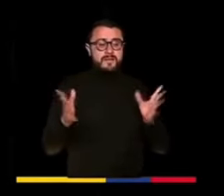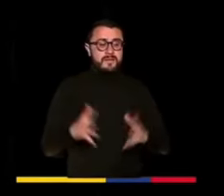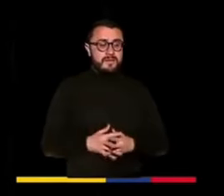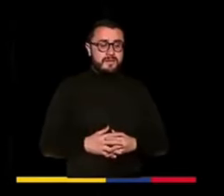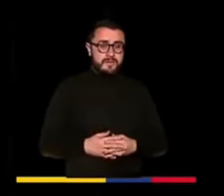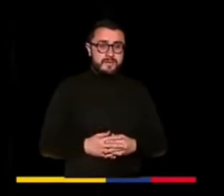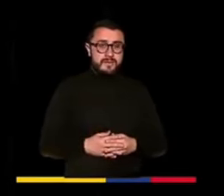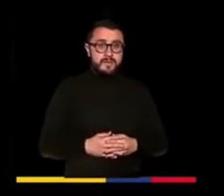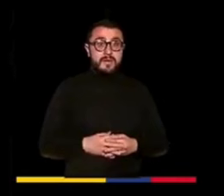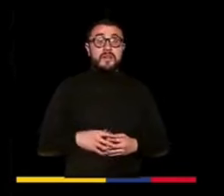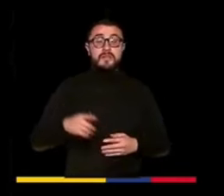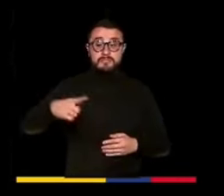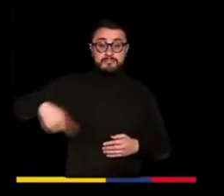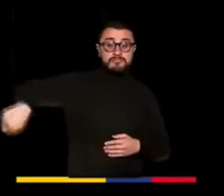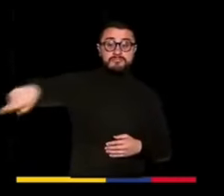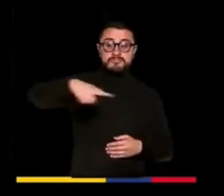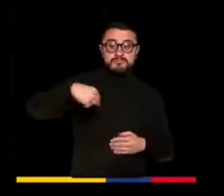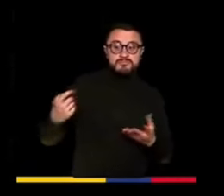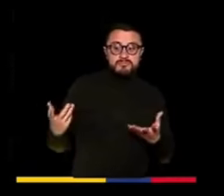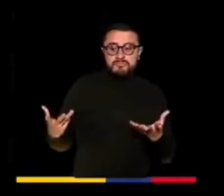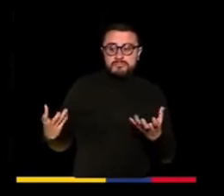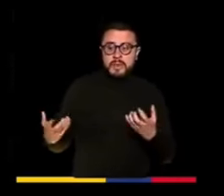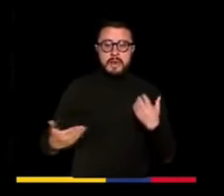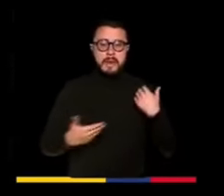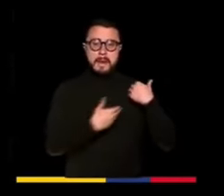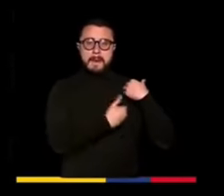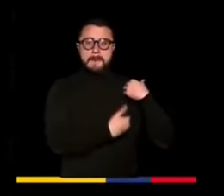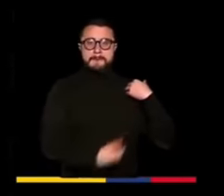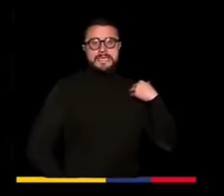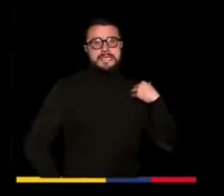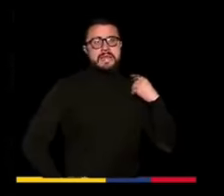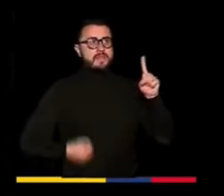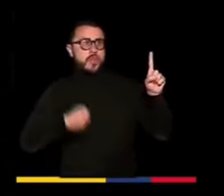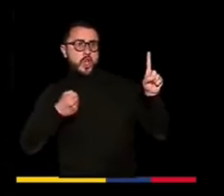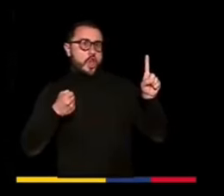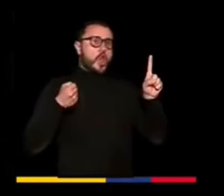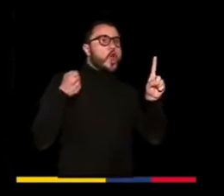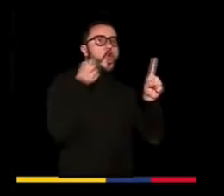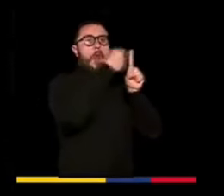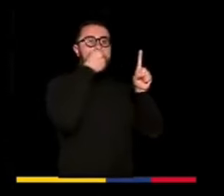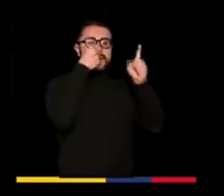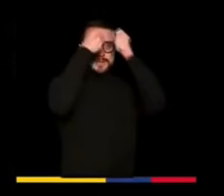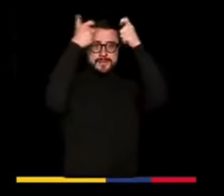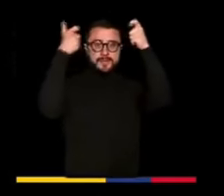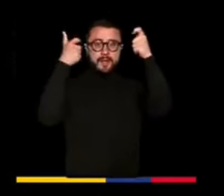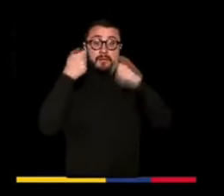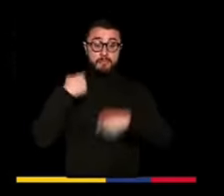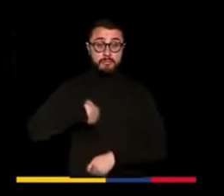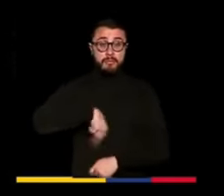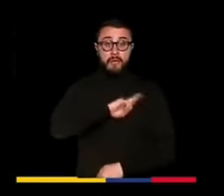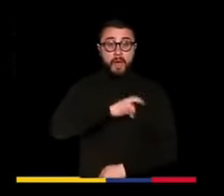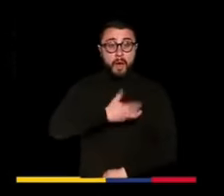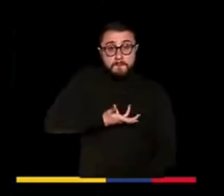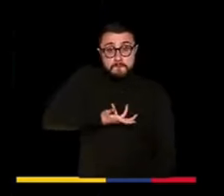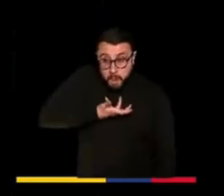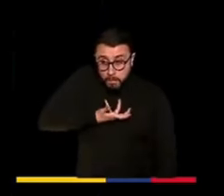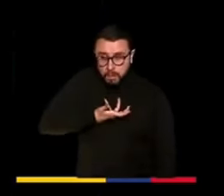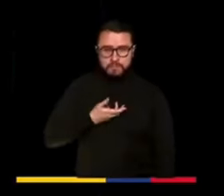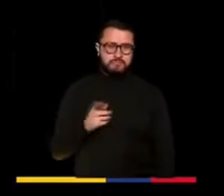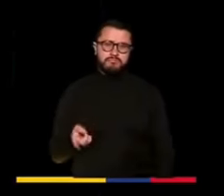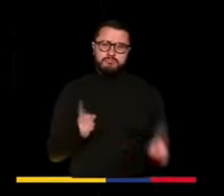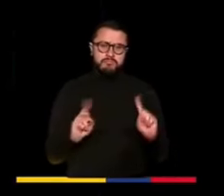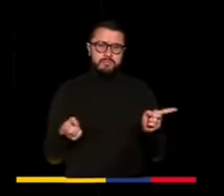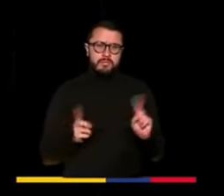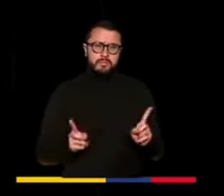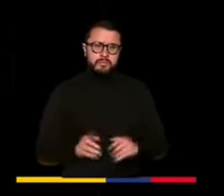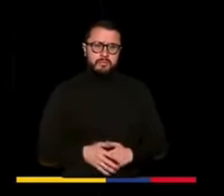es a un golpe de Estado. No somos bobos para no saberlo. No un golpe de Estado